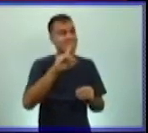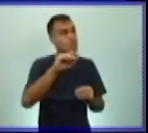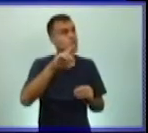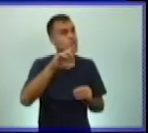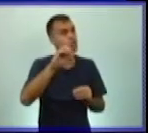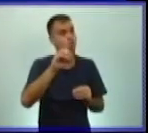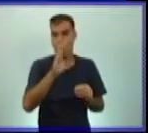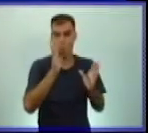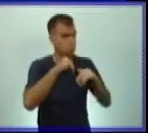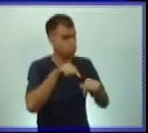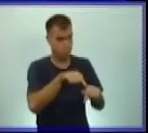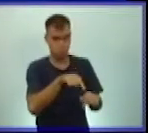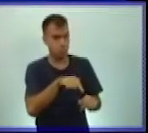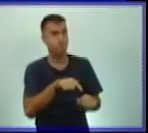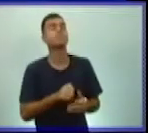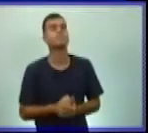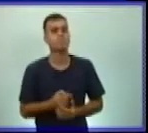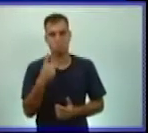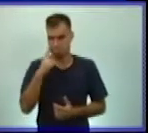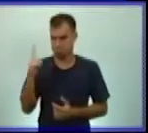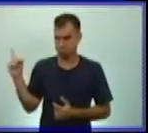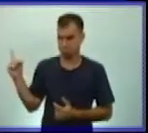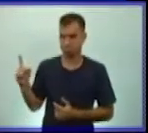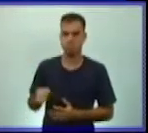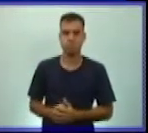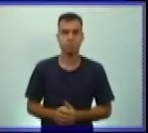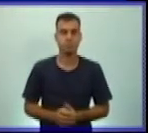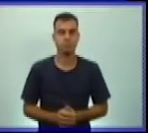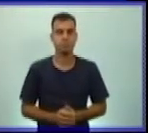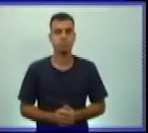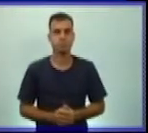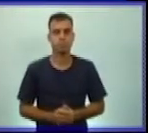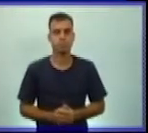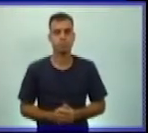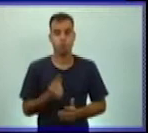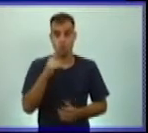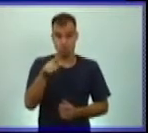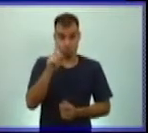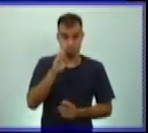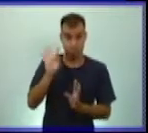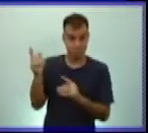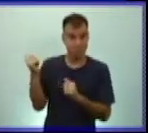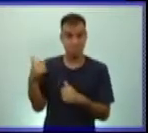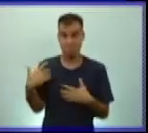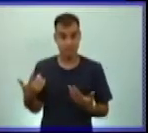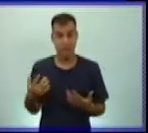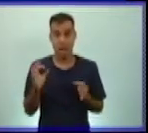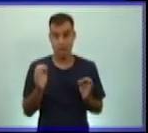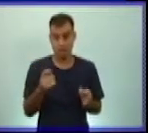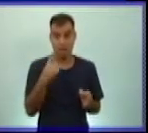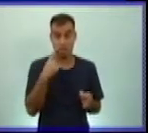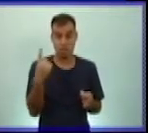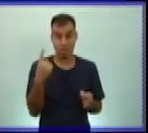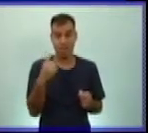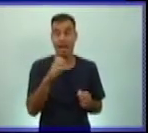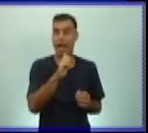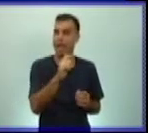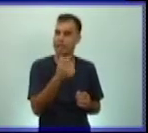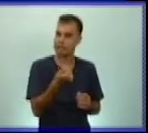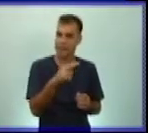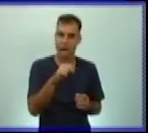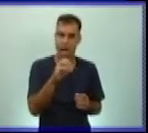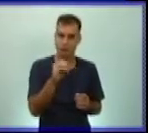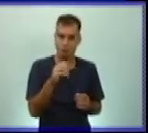Veamos. Fíjense que en esos casos que también reaccionan estas sustancias compuestas como el etanol, la